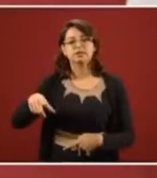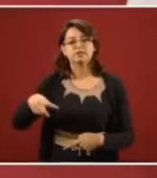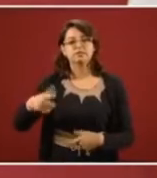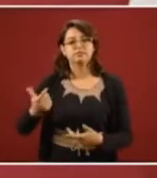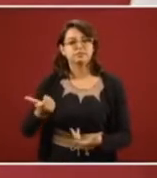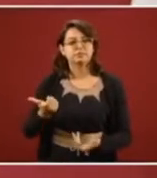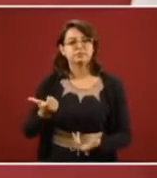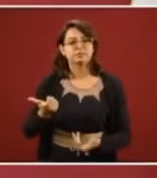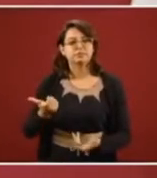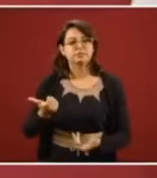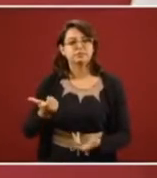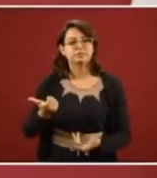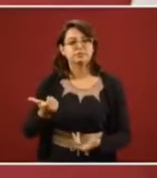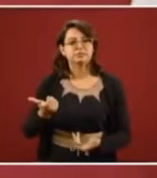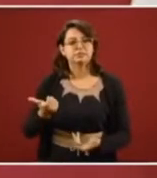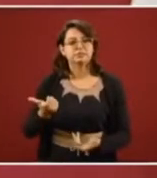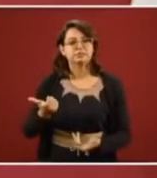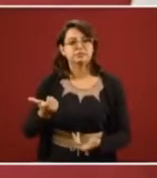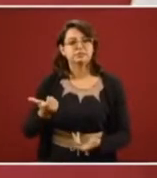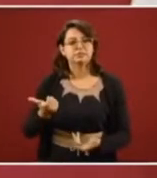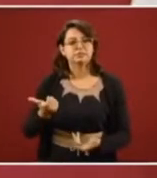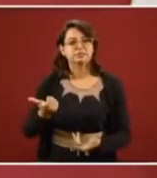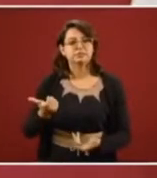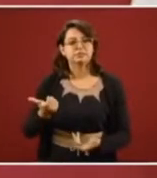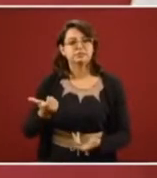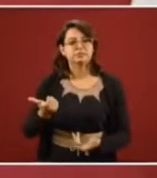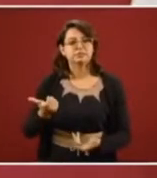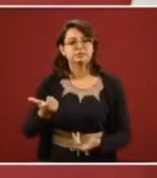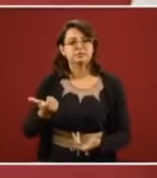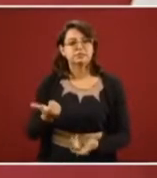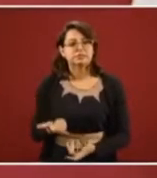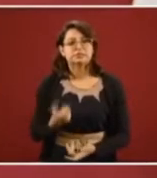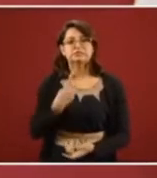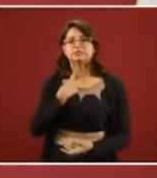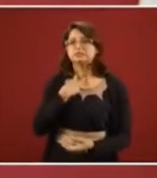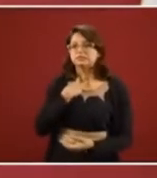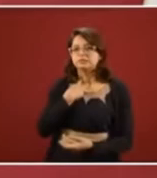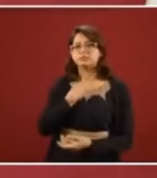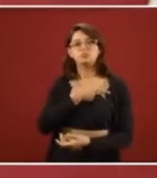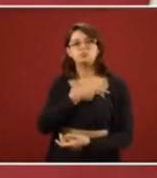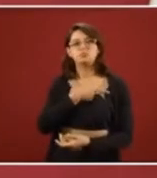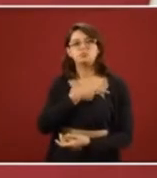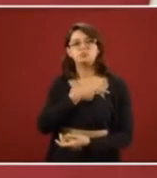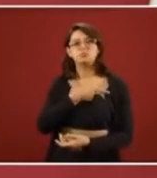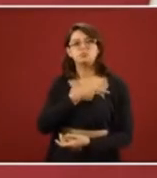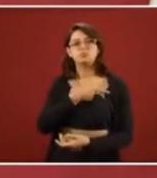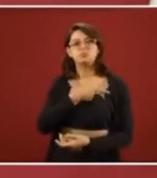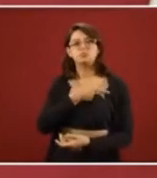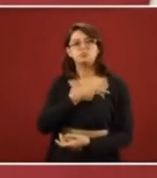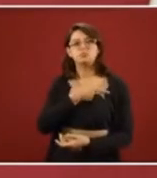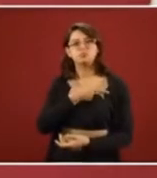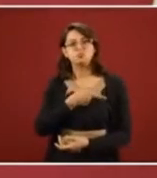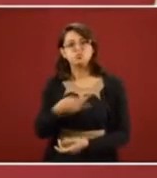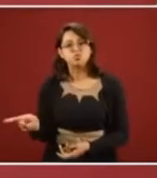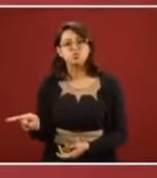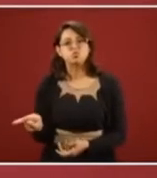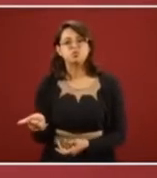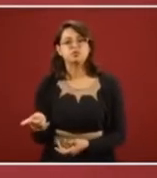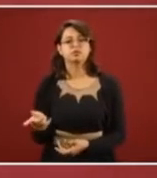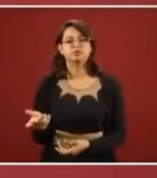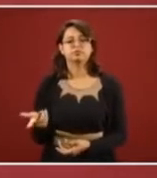necesitada en vicio de people dejaremos de ser de los pobres además de haber